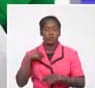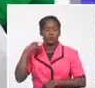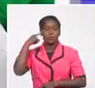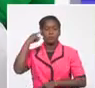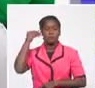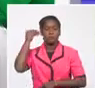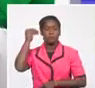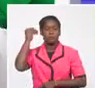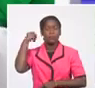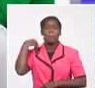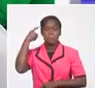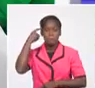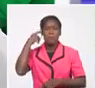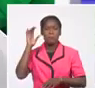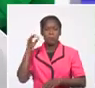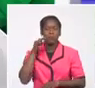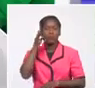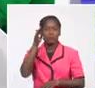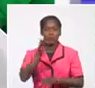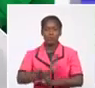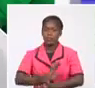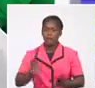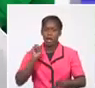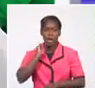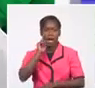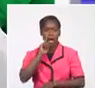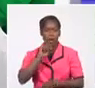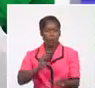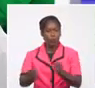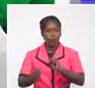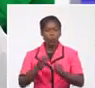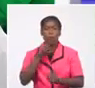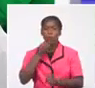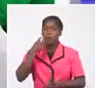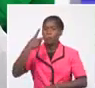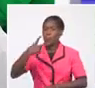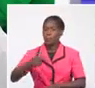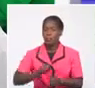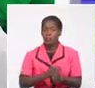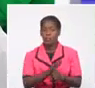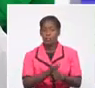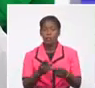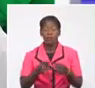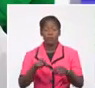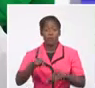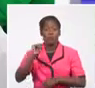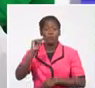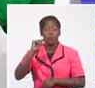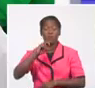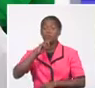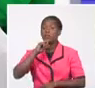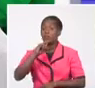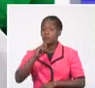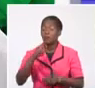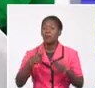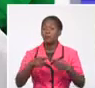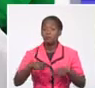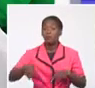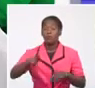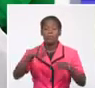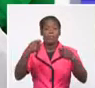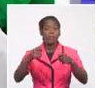control como lo hicimos en estos momentos, con mayores dificultades, también por el comportamiento que está